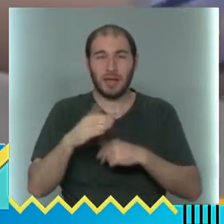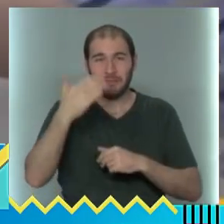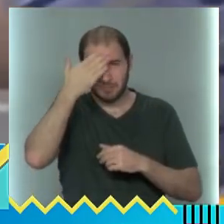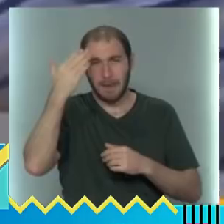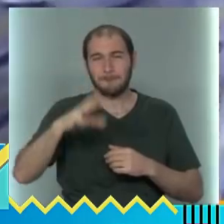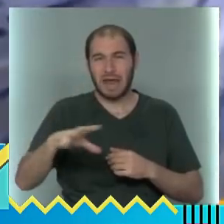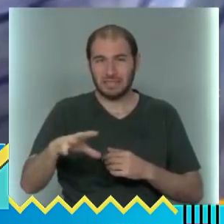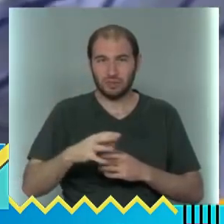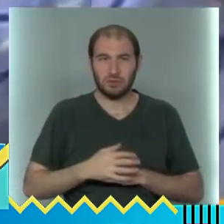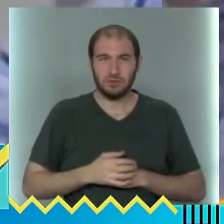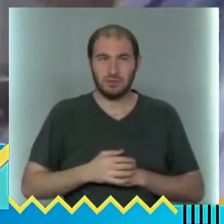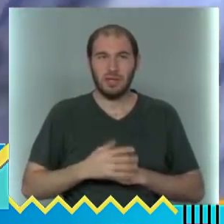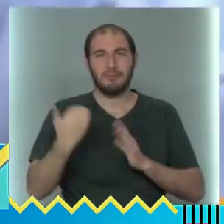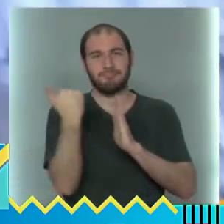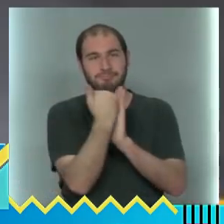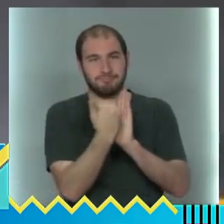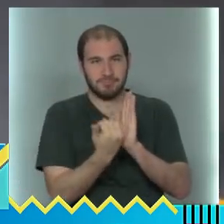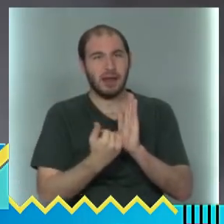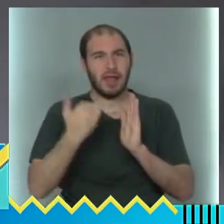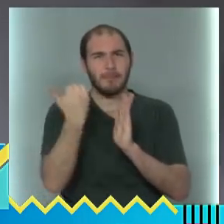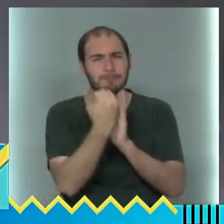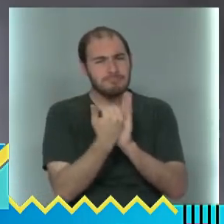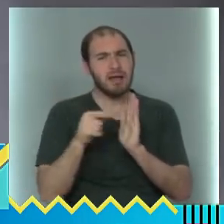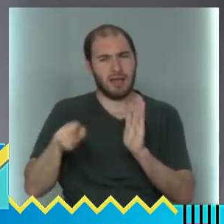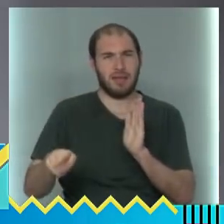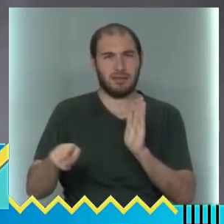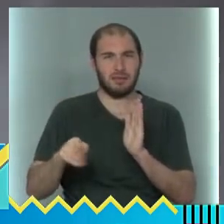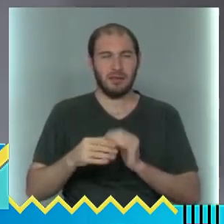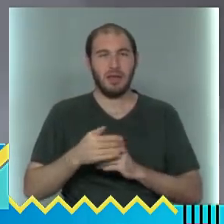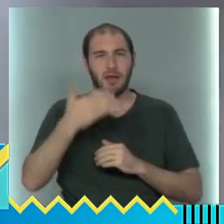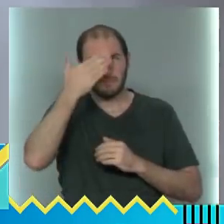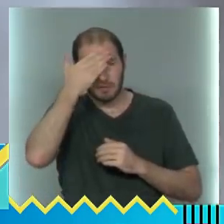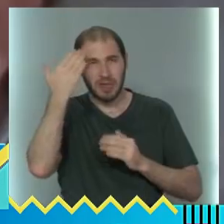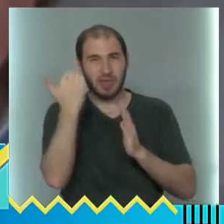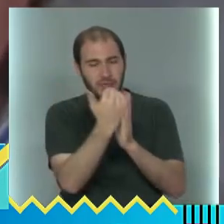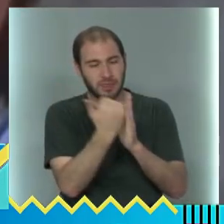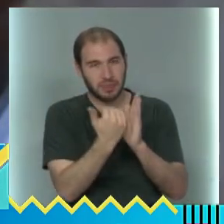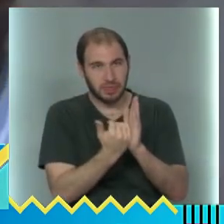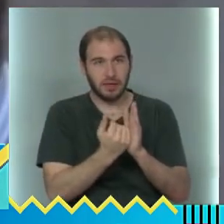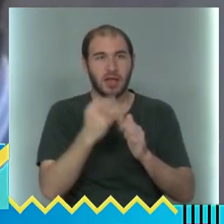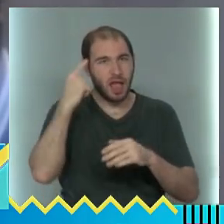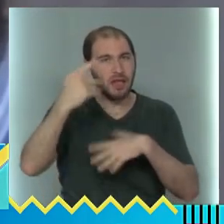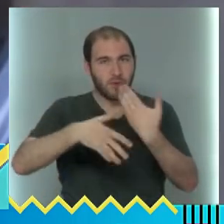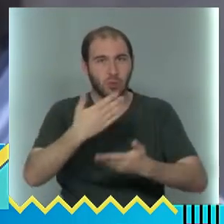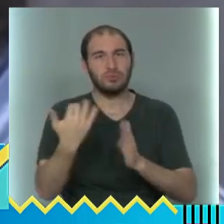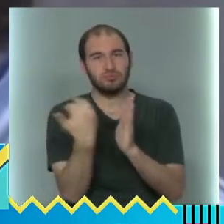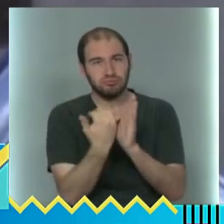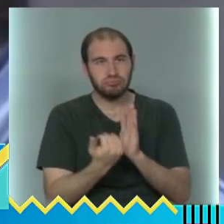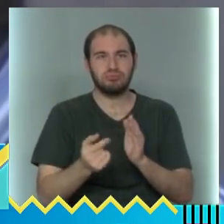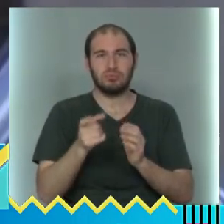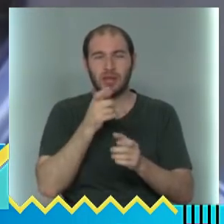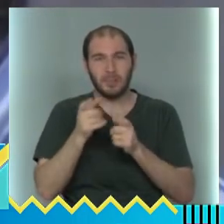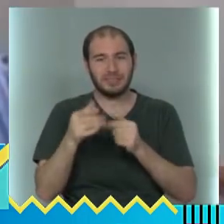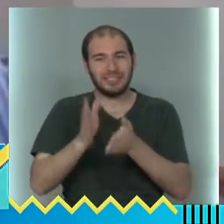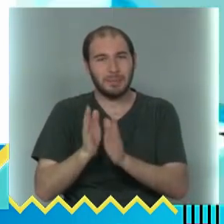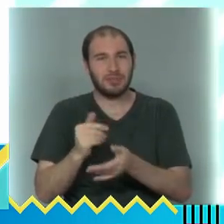de Parkinson, que tiene unas características específicas, una fisiopatología específica, una evolución específica, una respuesta al